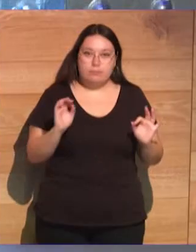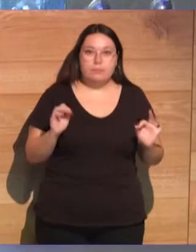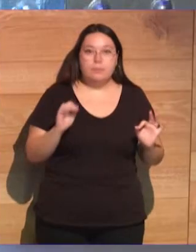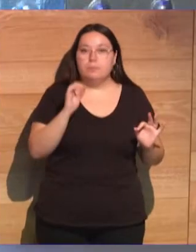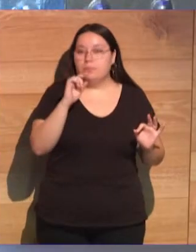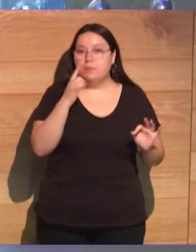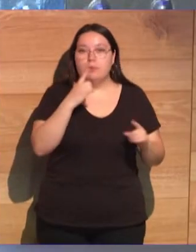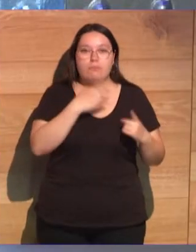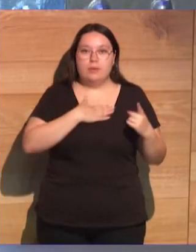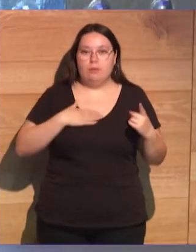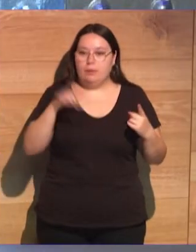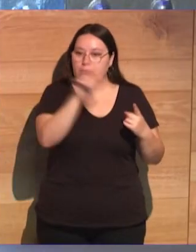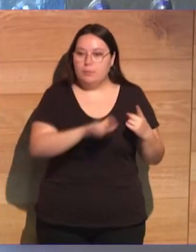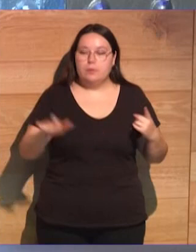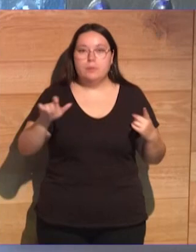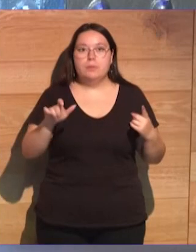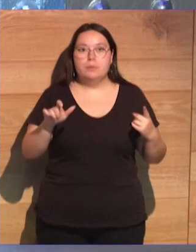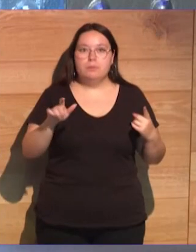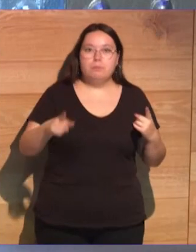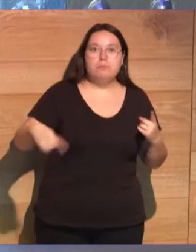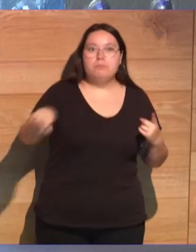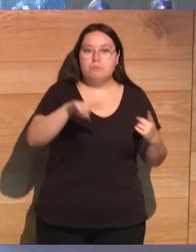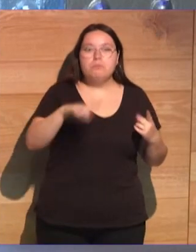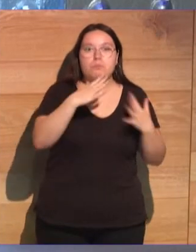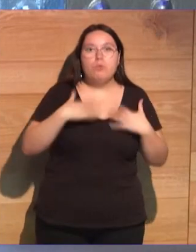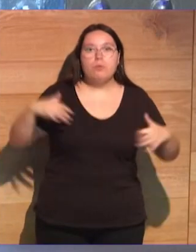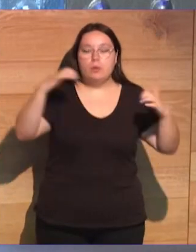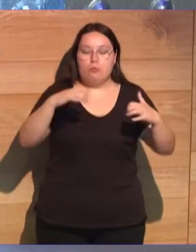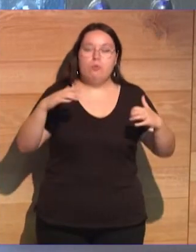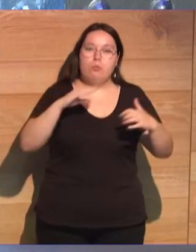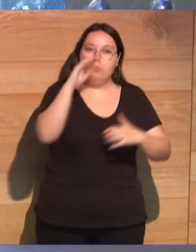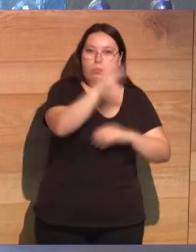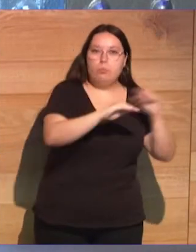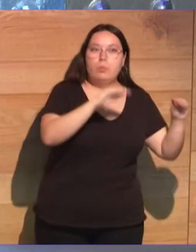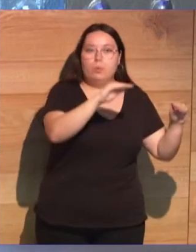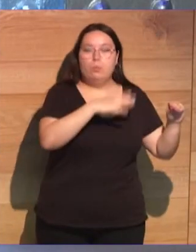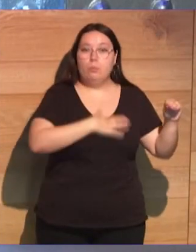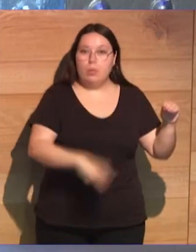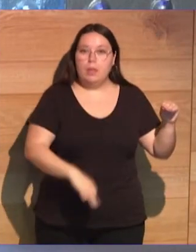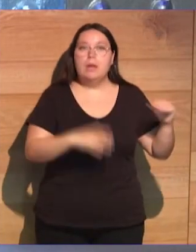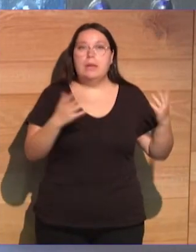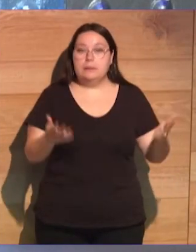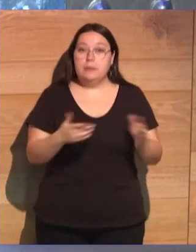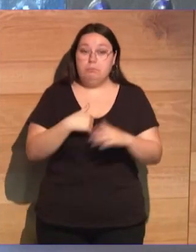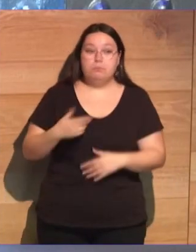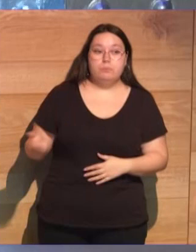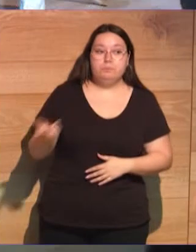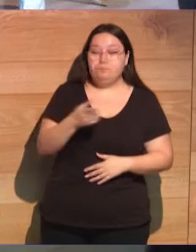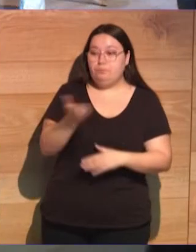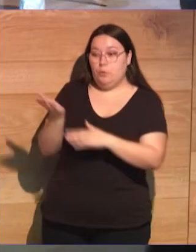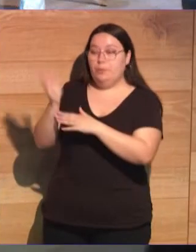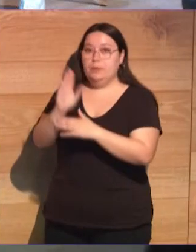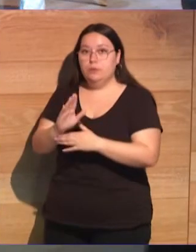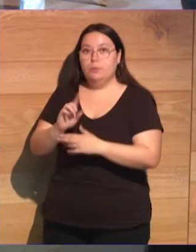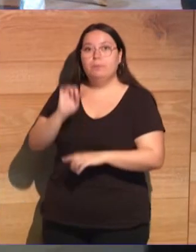dar paso a que el público pueda hacer sus propias preguntas al panel. Así que os presento. En